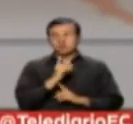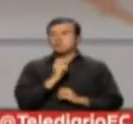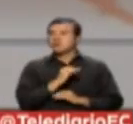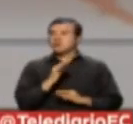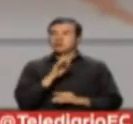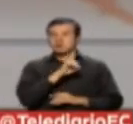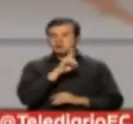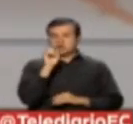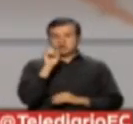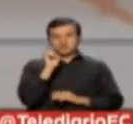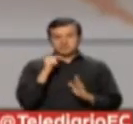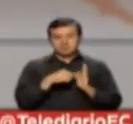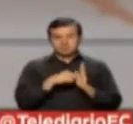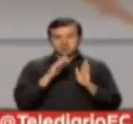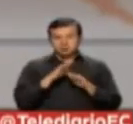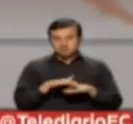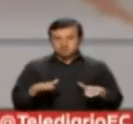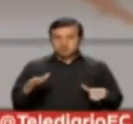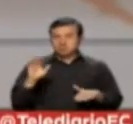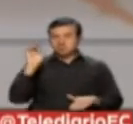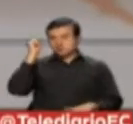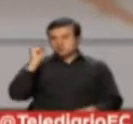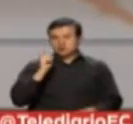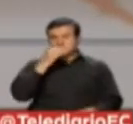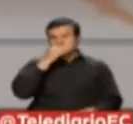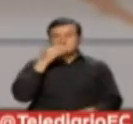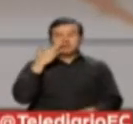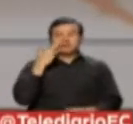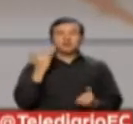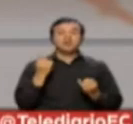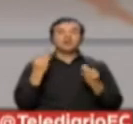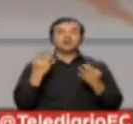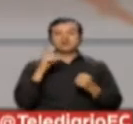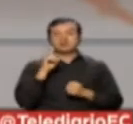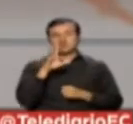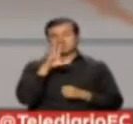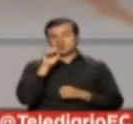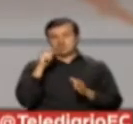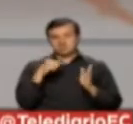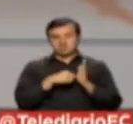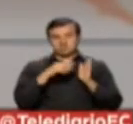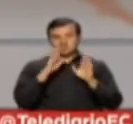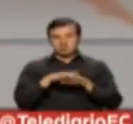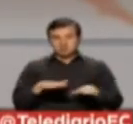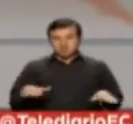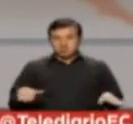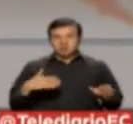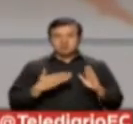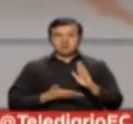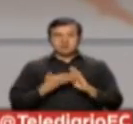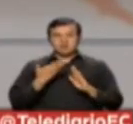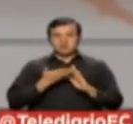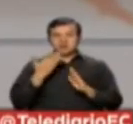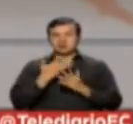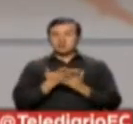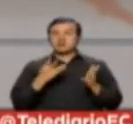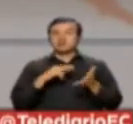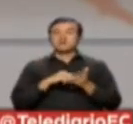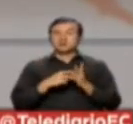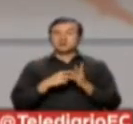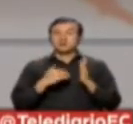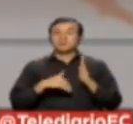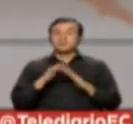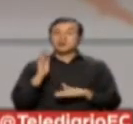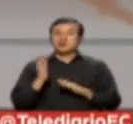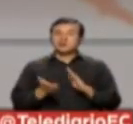100.000 estudiantes del fin del cierre de amazonía al momento ya tenemos 150.000 estudiantes un censo de incremento mayor lo que quiere decir que están